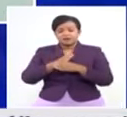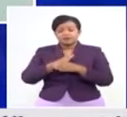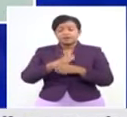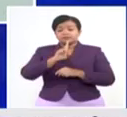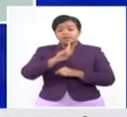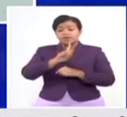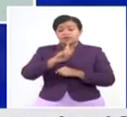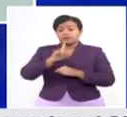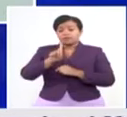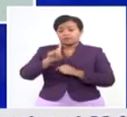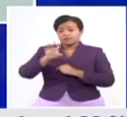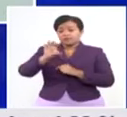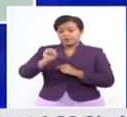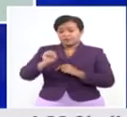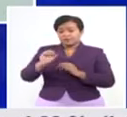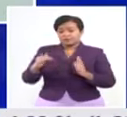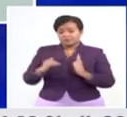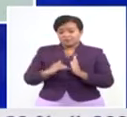110.179.